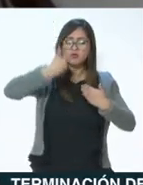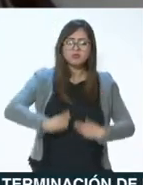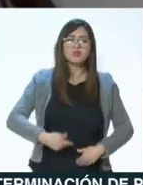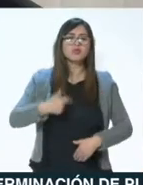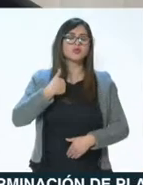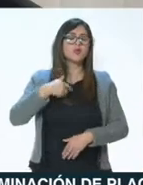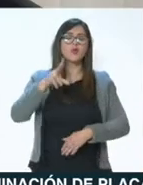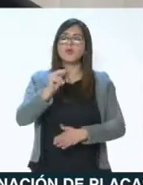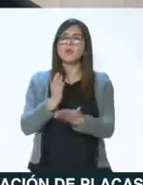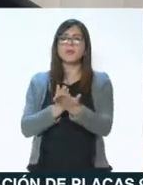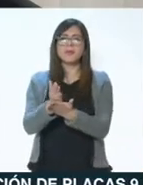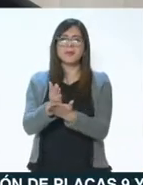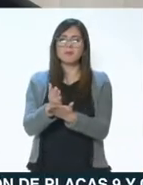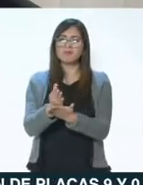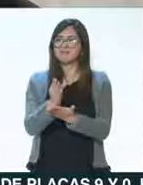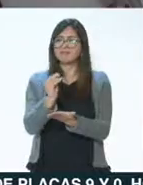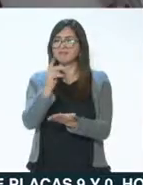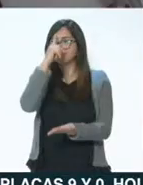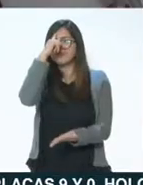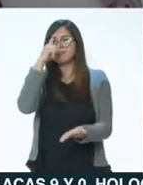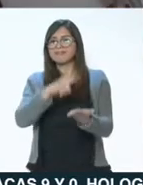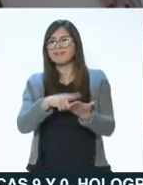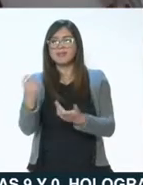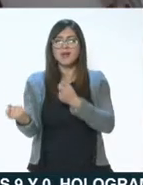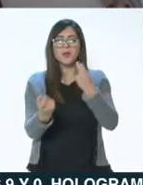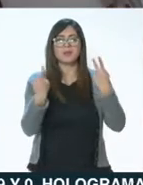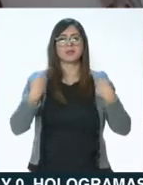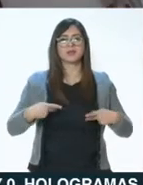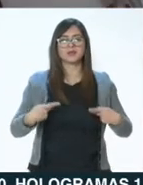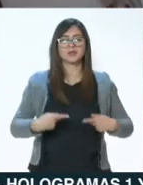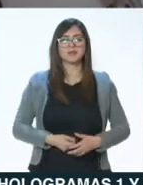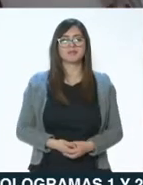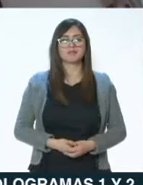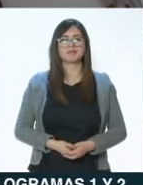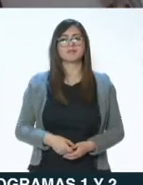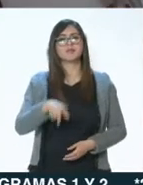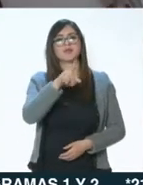neutralidad. Y por eso no se lo creen. Doctor, muchísimas gracias por charlar con nosotros. Encantado.